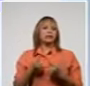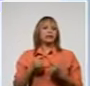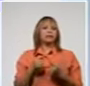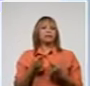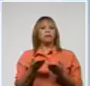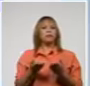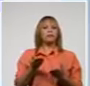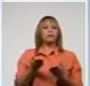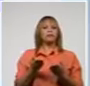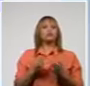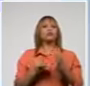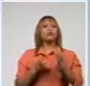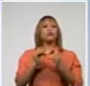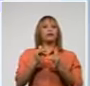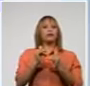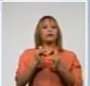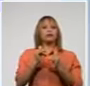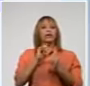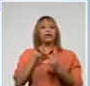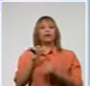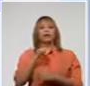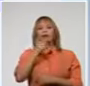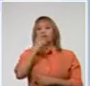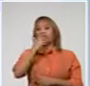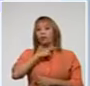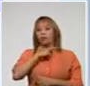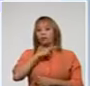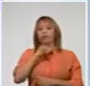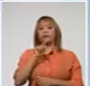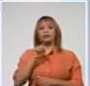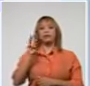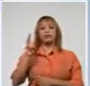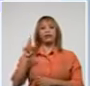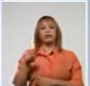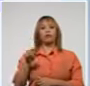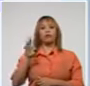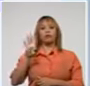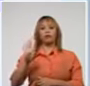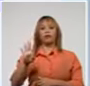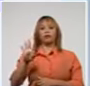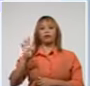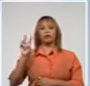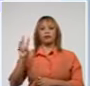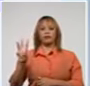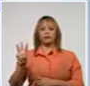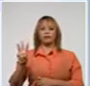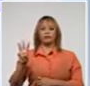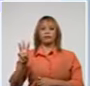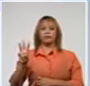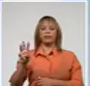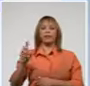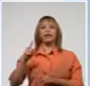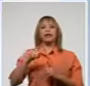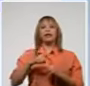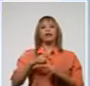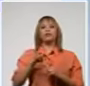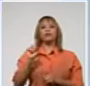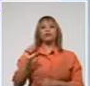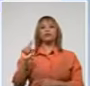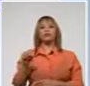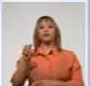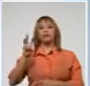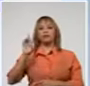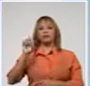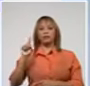discretamente superior, al igual que en Ciego con 3,43. Las Tunas con